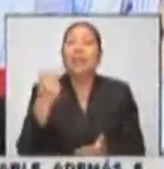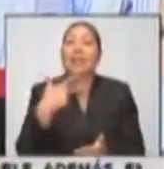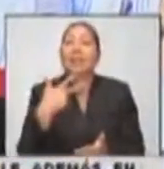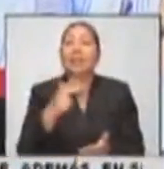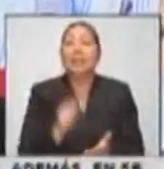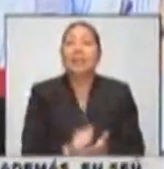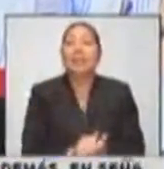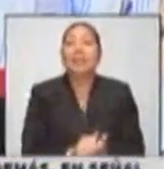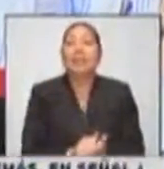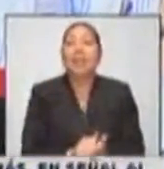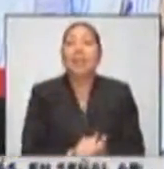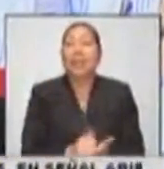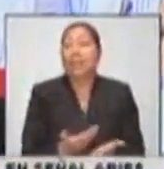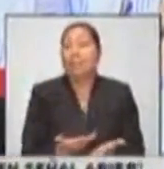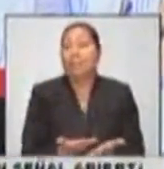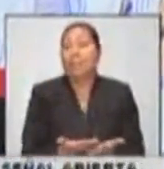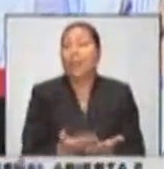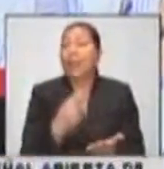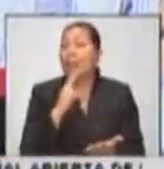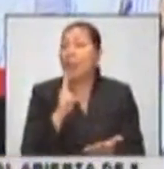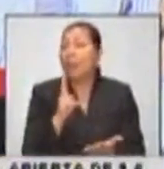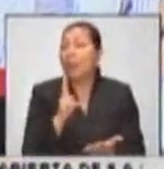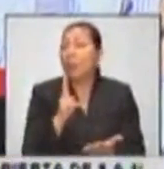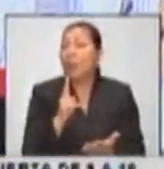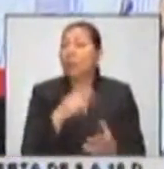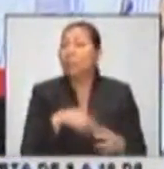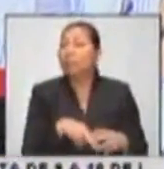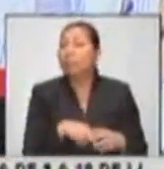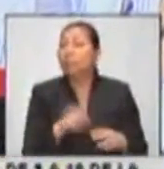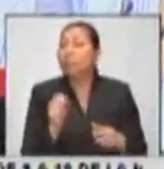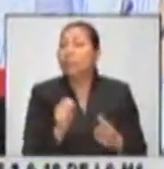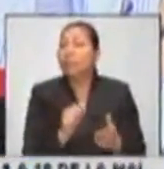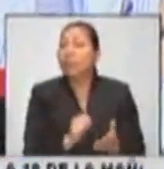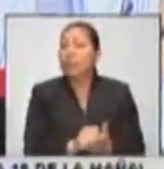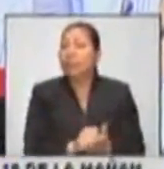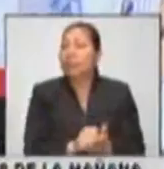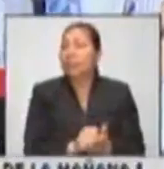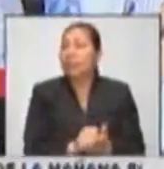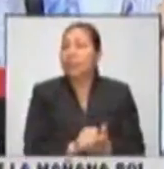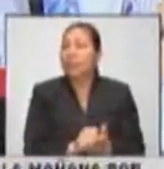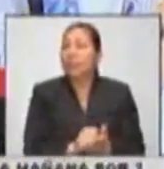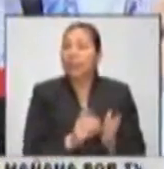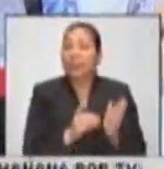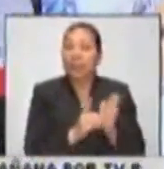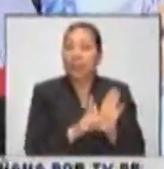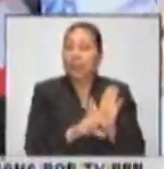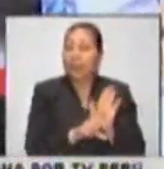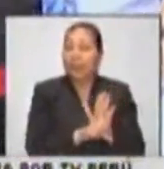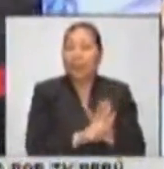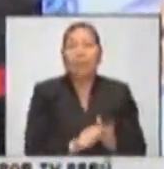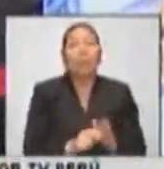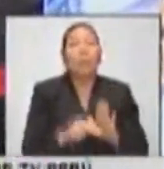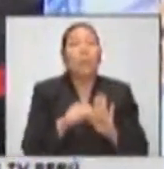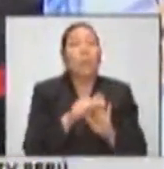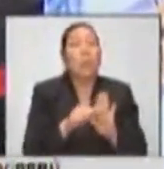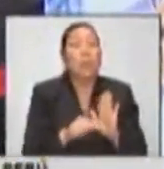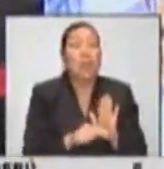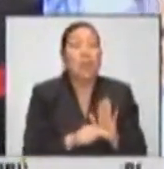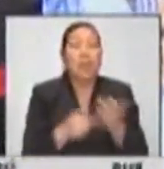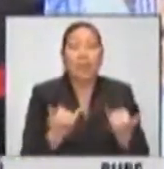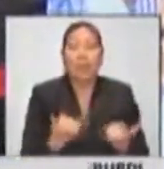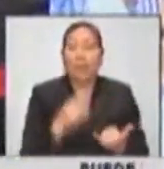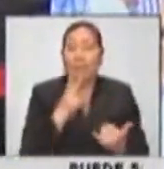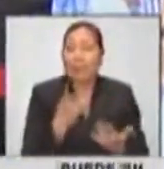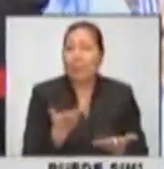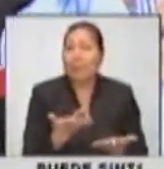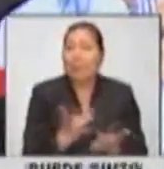lugar, el asunto de la elusión. Un decreto legislativo, una norma aquí en el Perú,